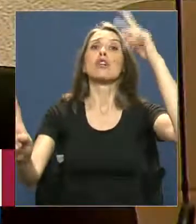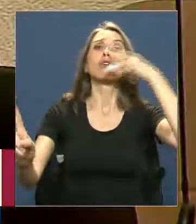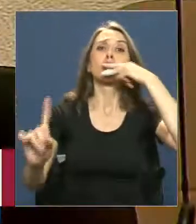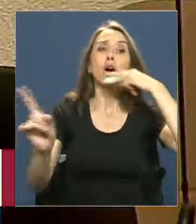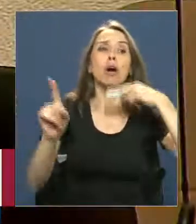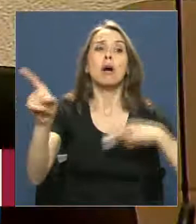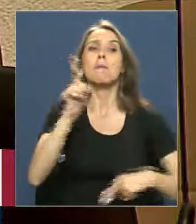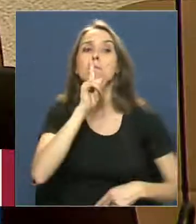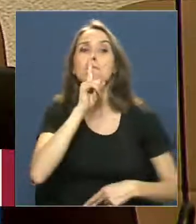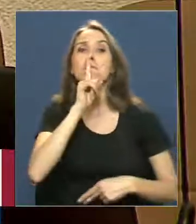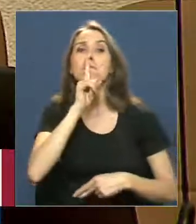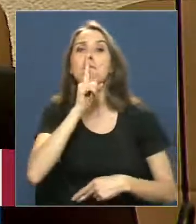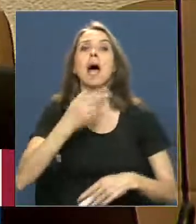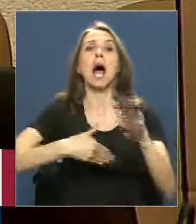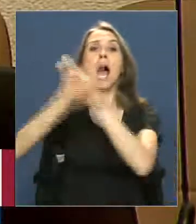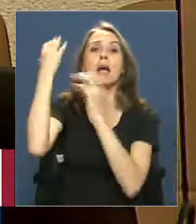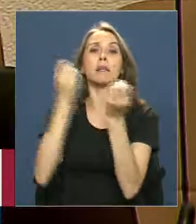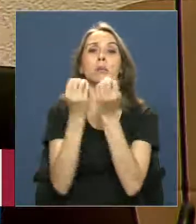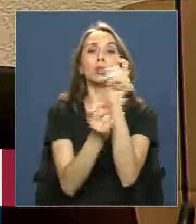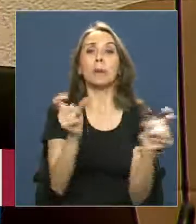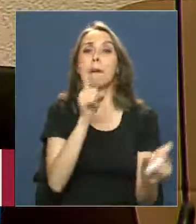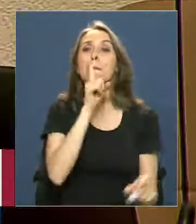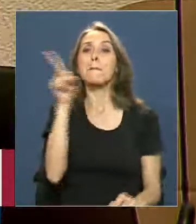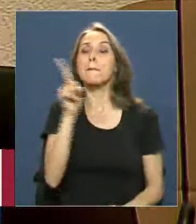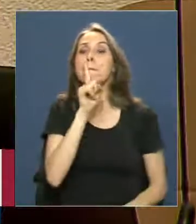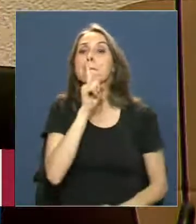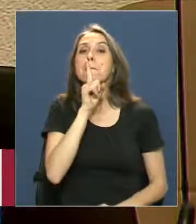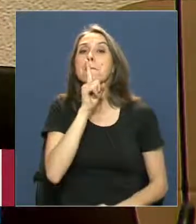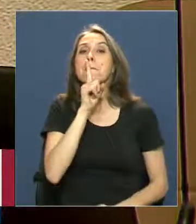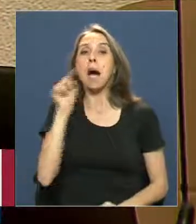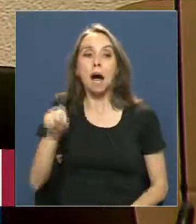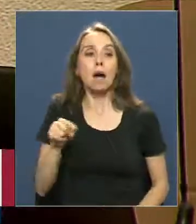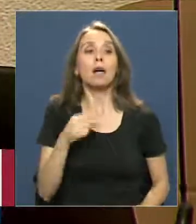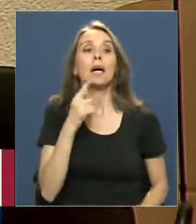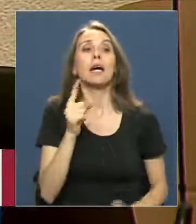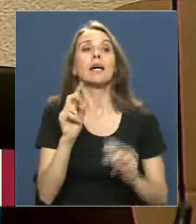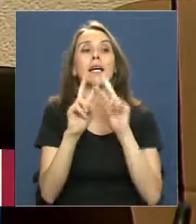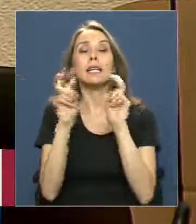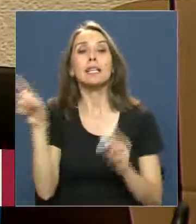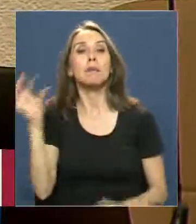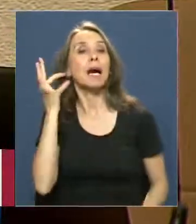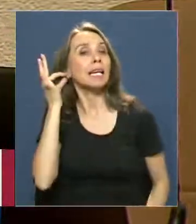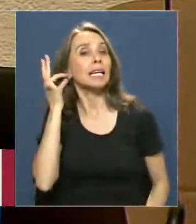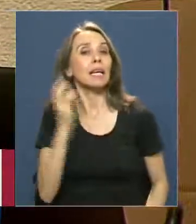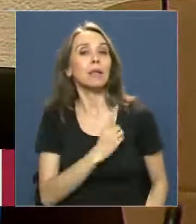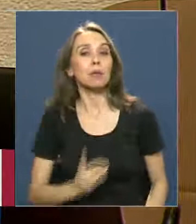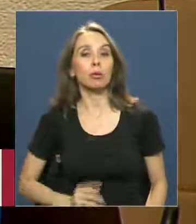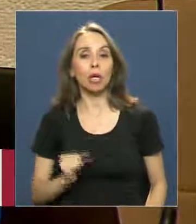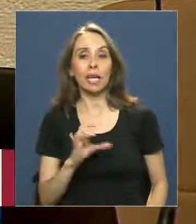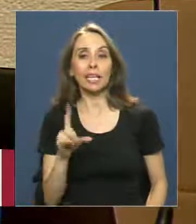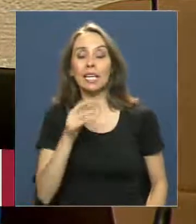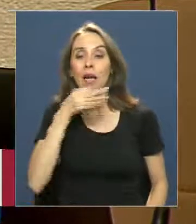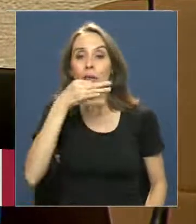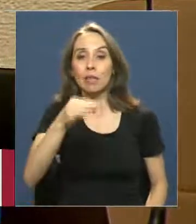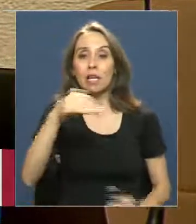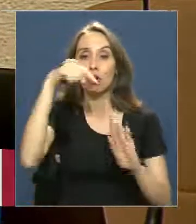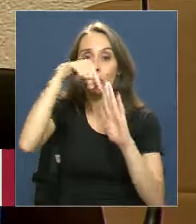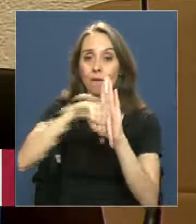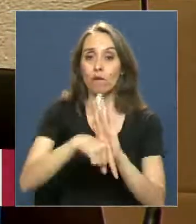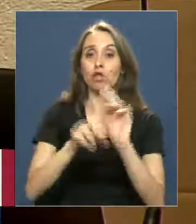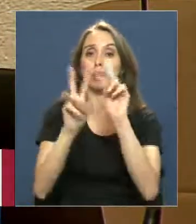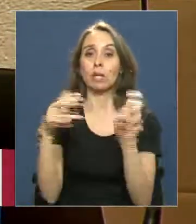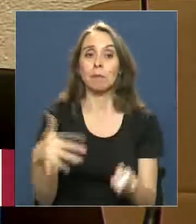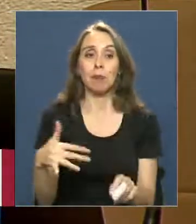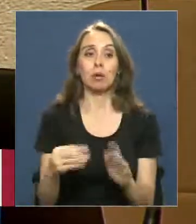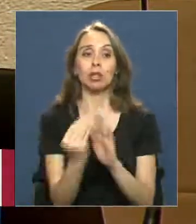Cayó cuando muchos callaron. Simplemente eso. Pero me refiero al fondo de lo que ella planteó. Ella planteó un tema importante, que